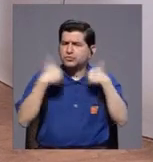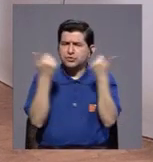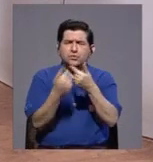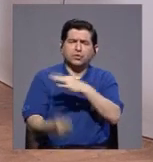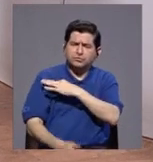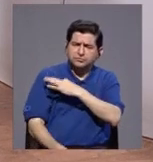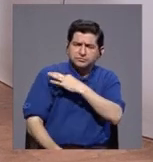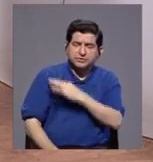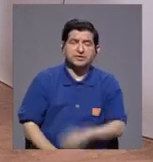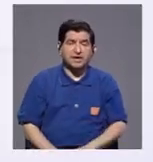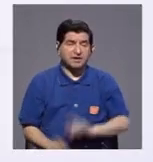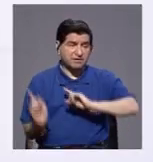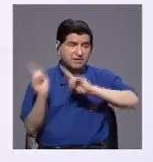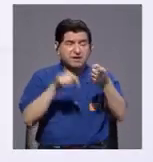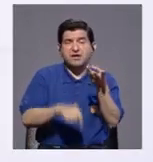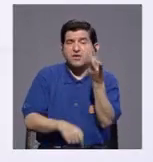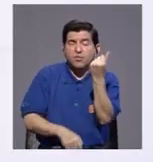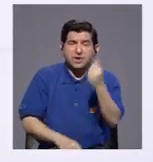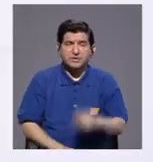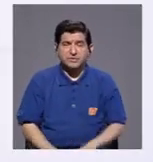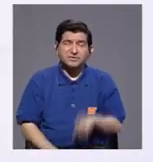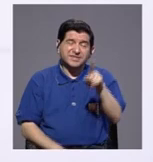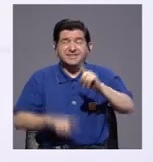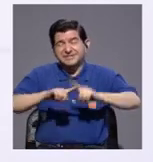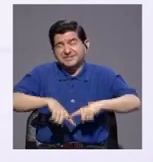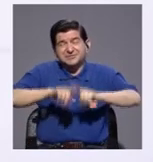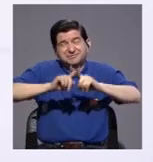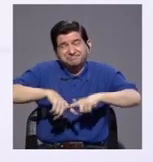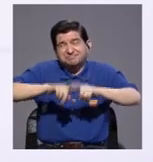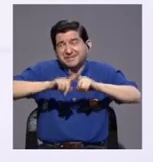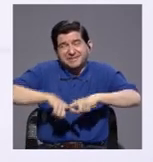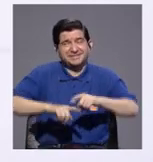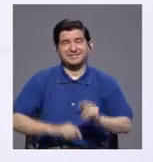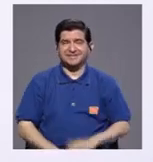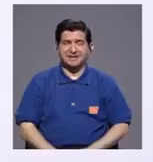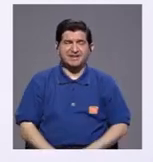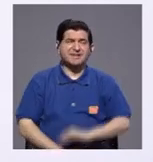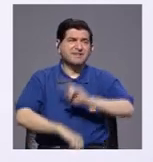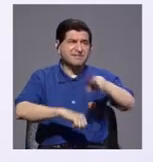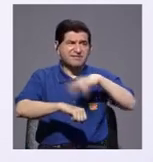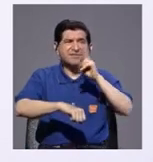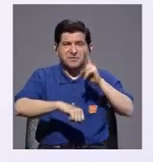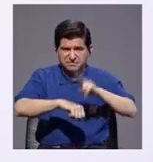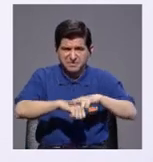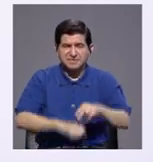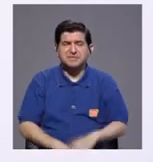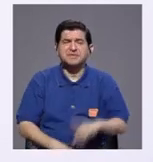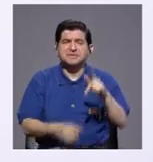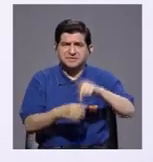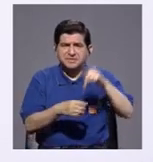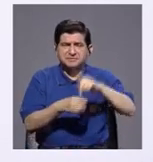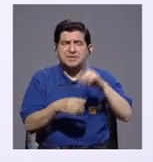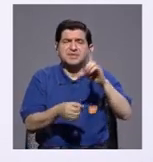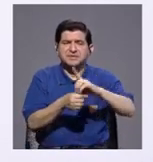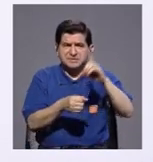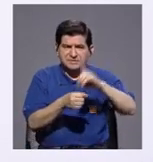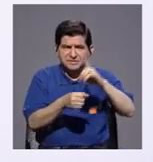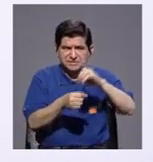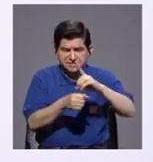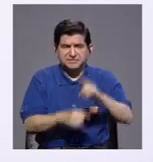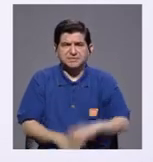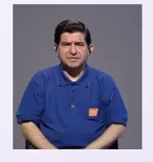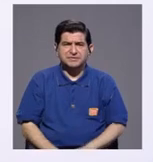cuando llegaron es un muy relativo por lo general la participación de los diputados es